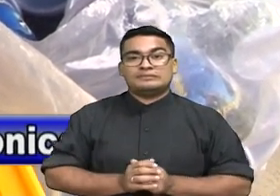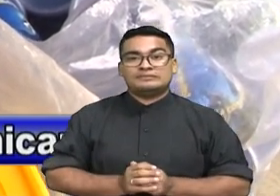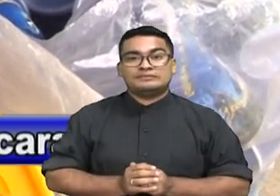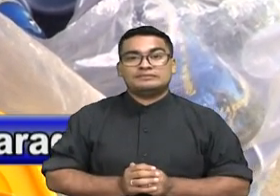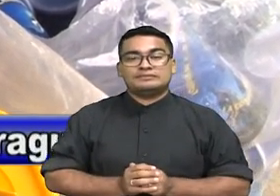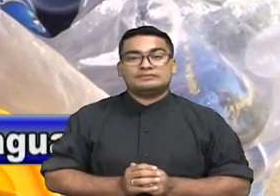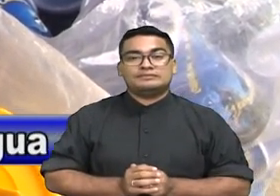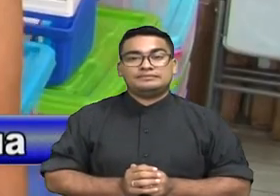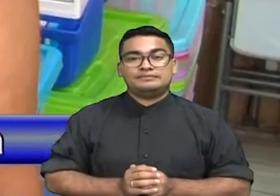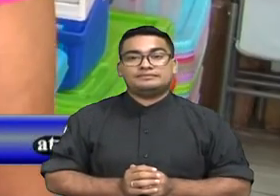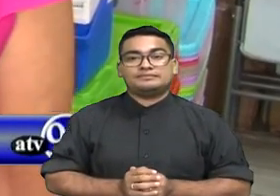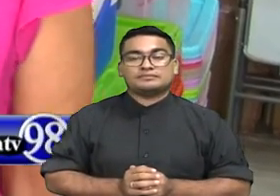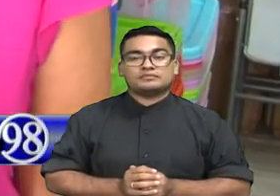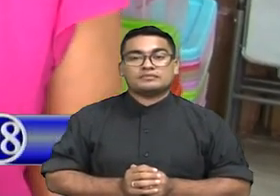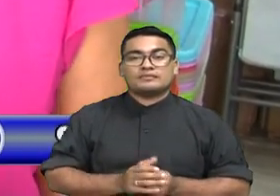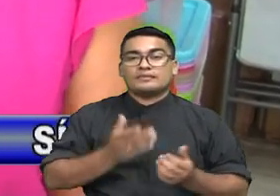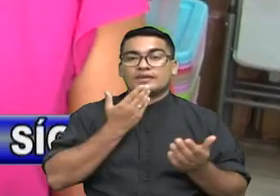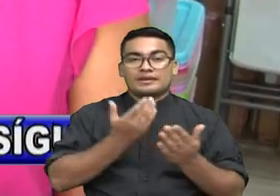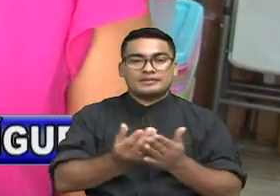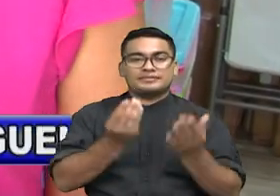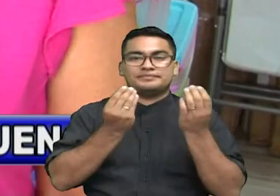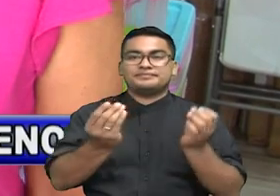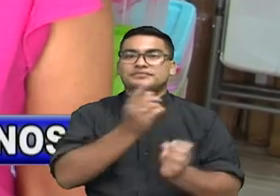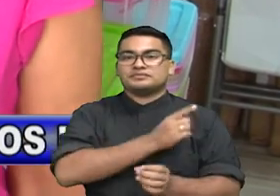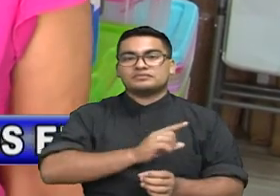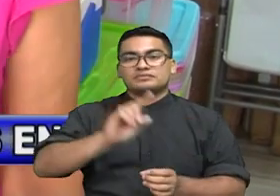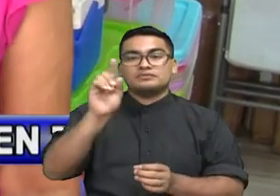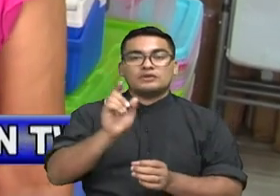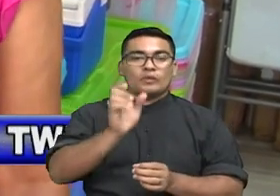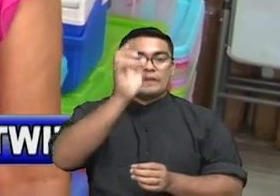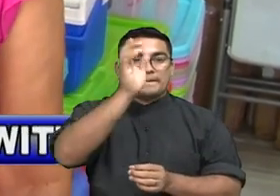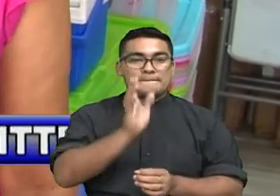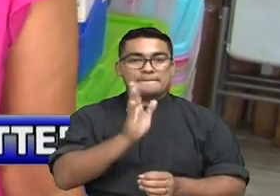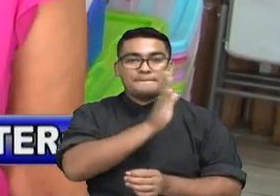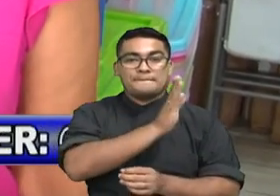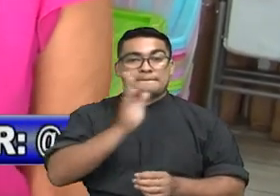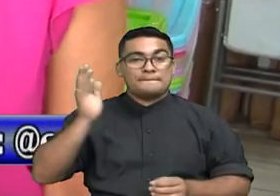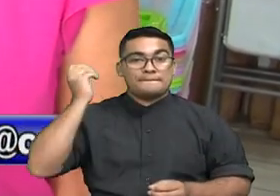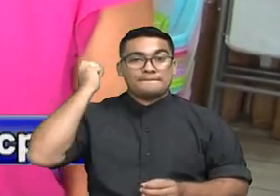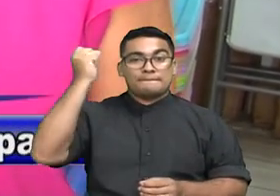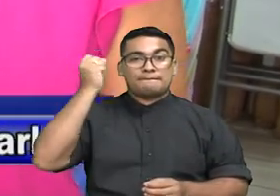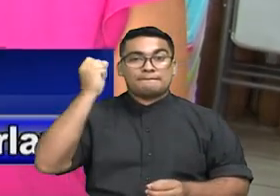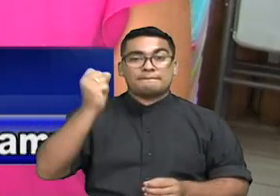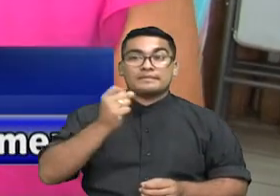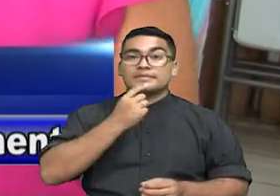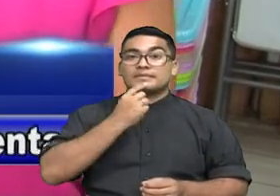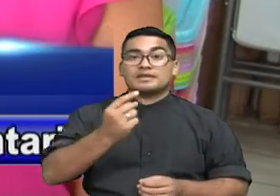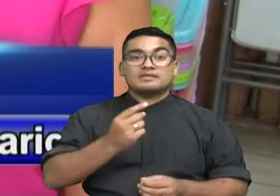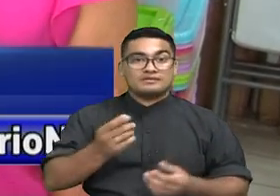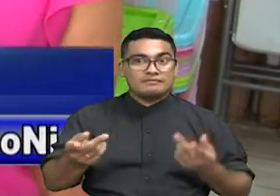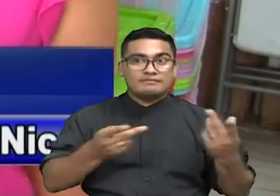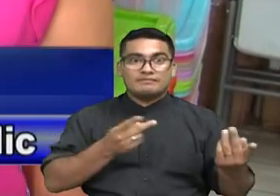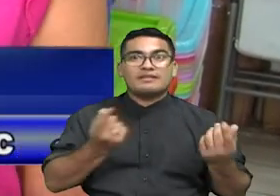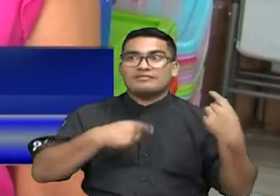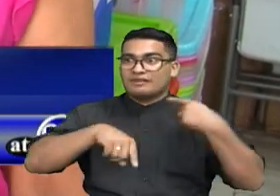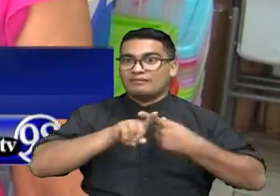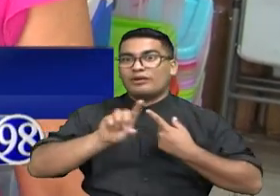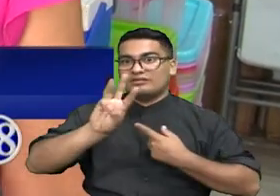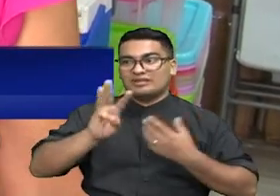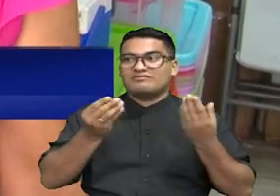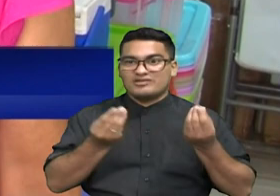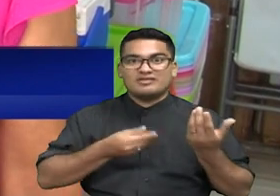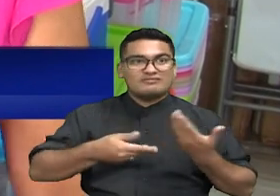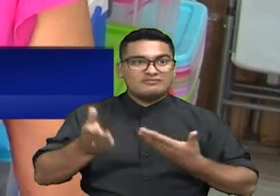María. Le damos gracias a Dios que estamos bendecidos y en victoria, ¿verdad? Porque bendecidos, porque las ventas se nos han triplicado, y